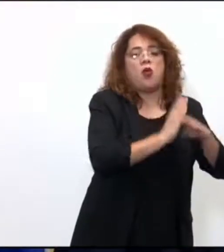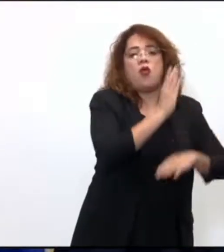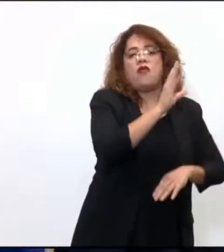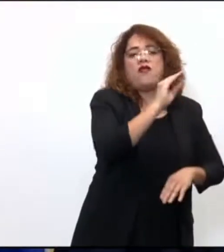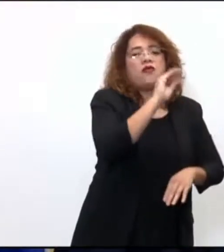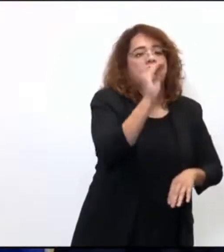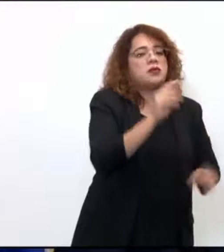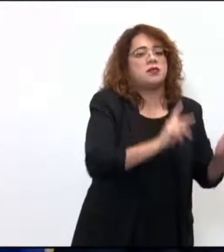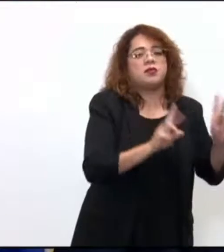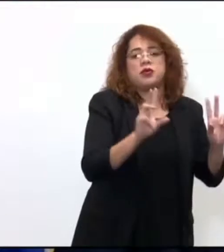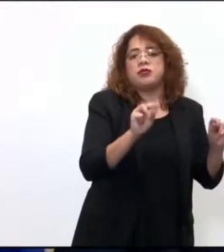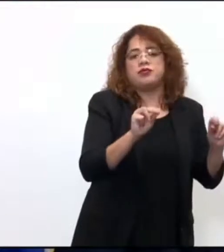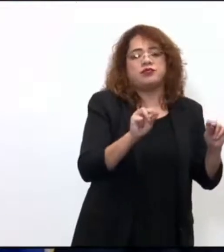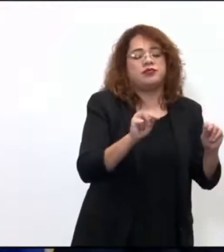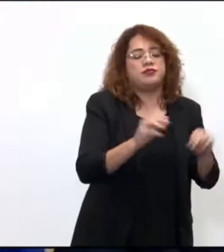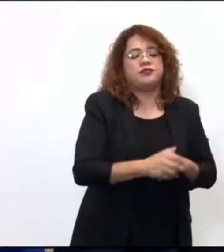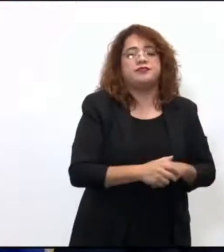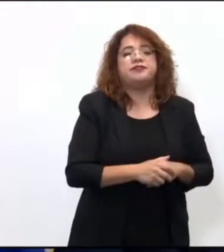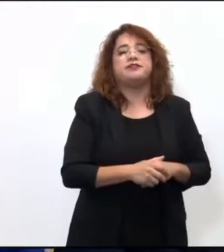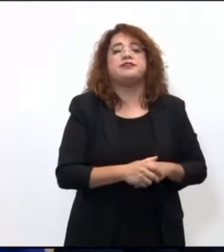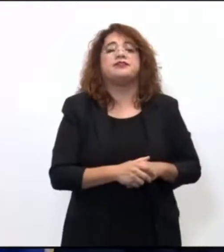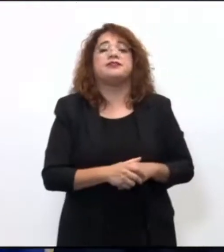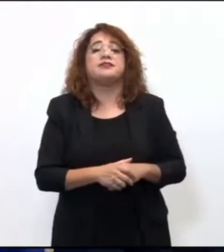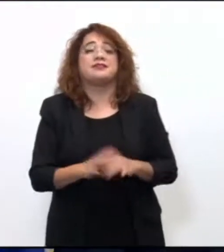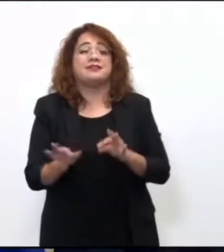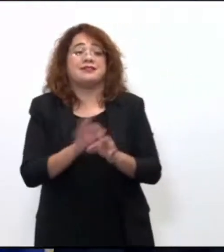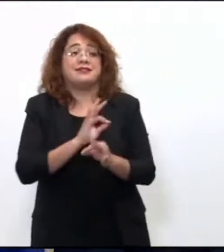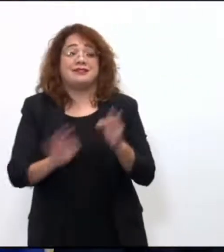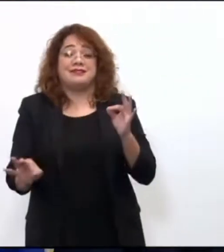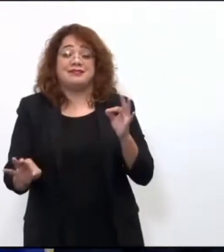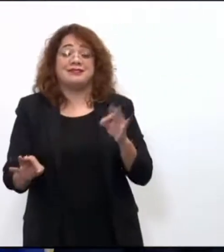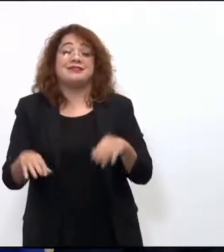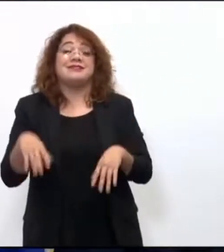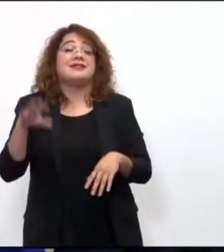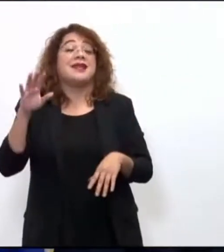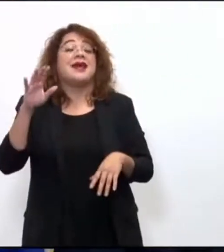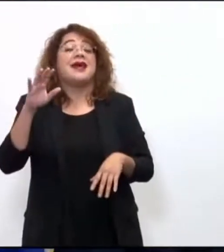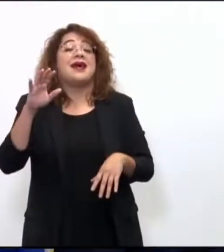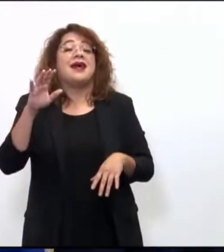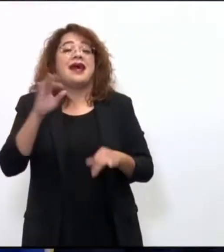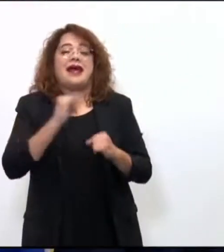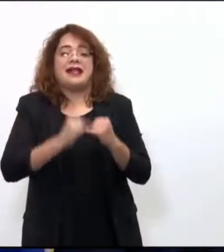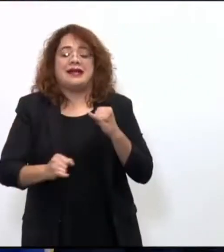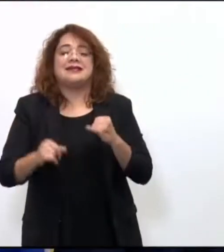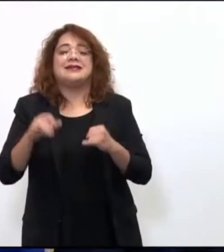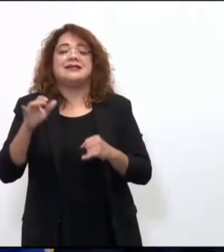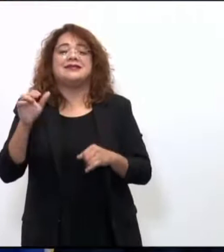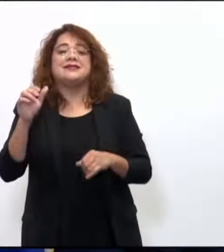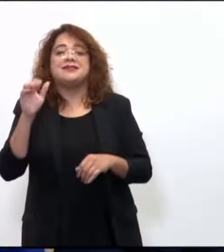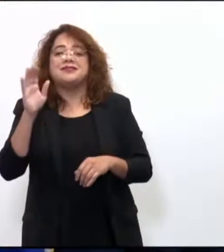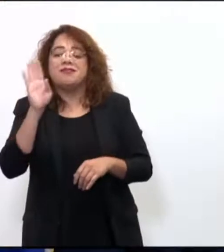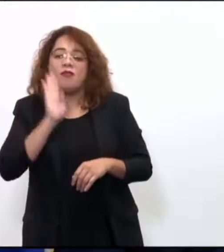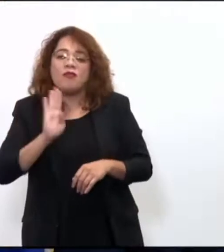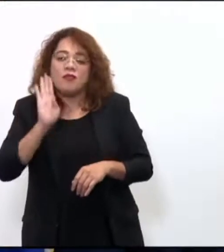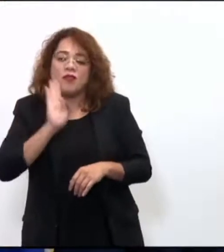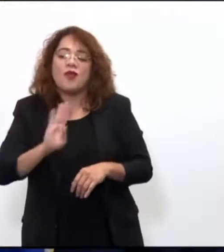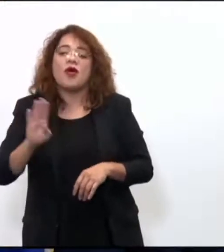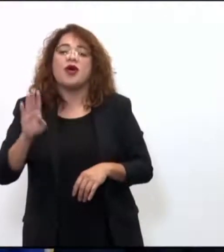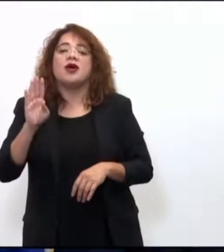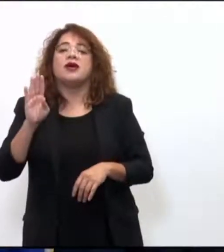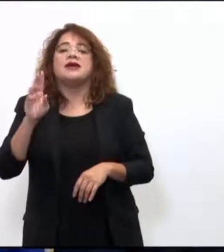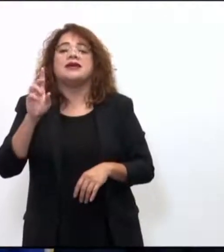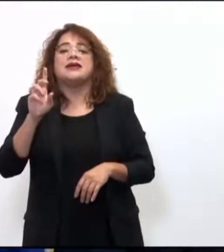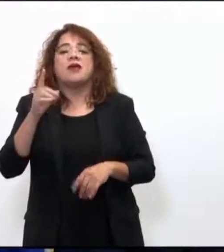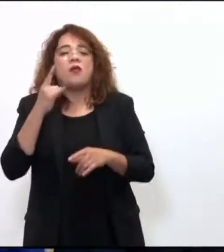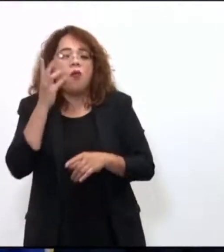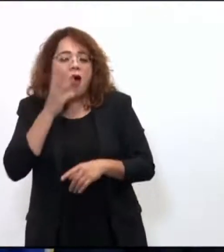en interiores. Y por último, las bodegas, cervecerías y destilerías